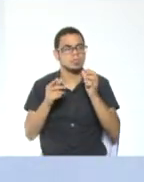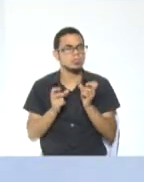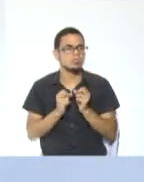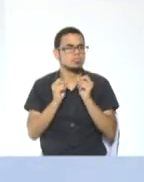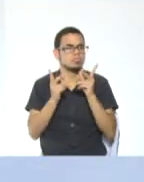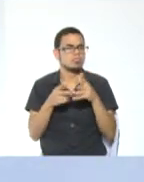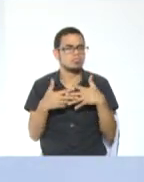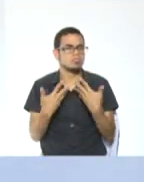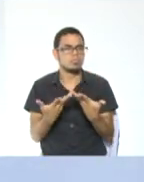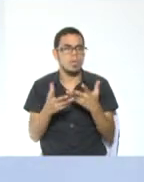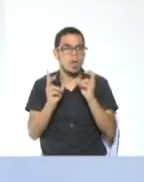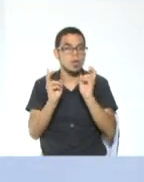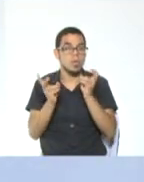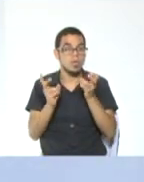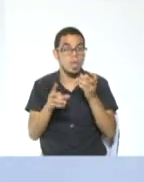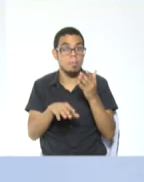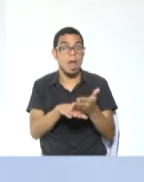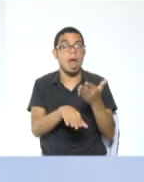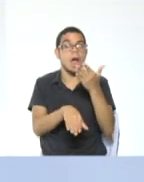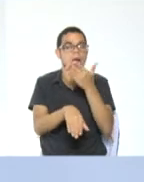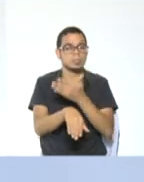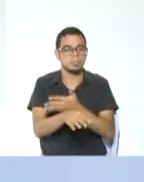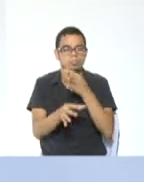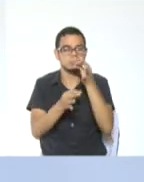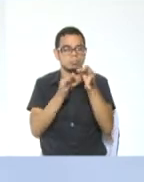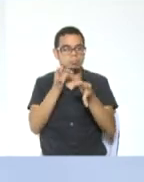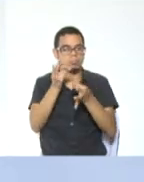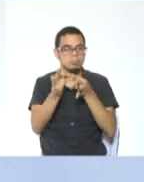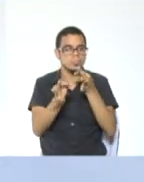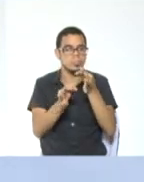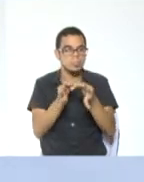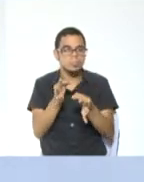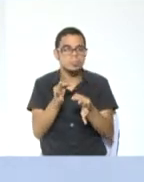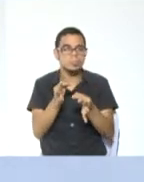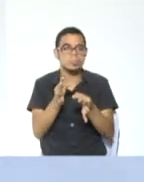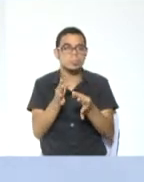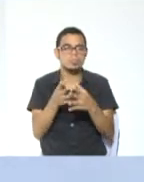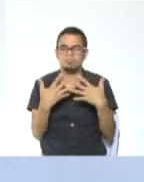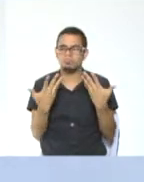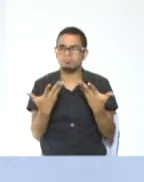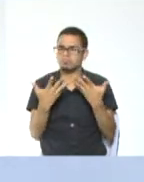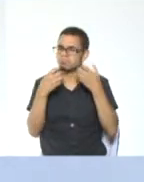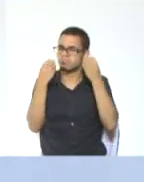los temas trabajados por las docentes de educación inicial, quienes nos recomiendan